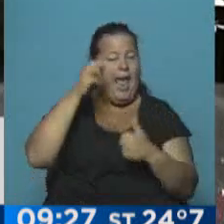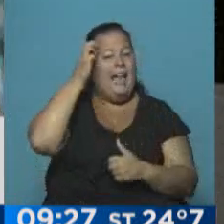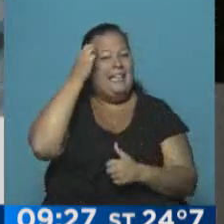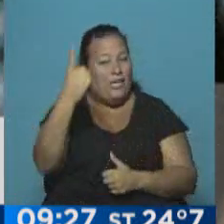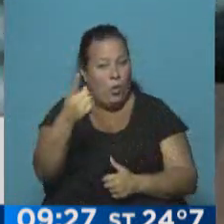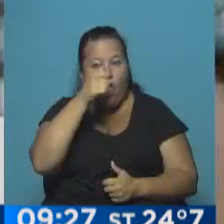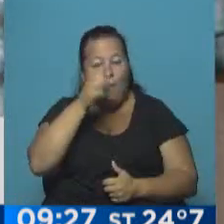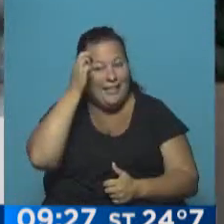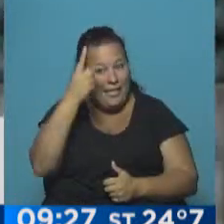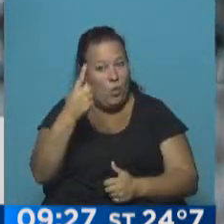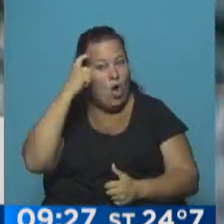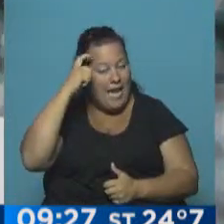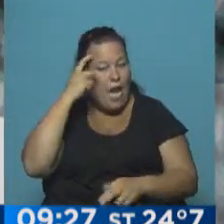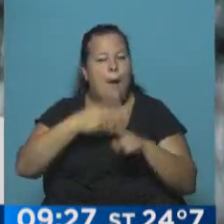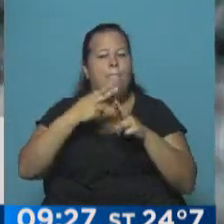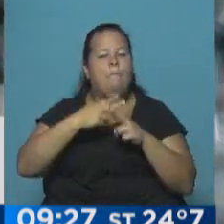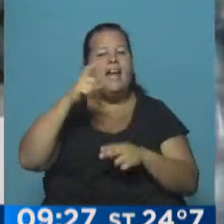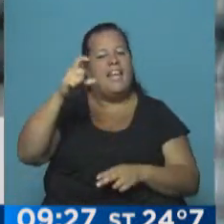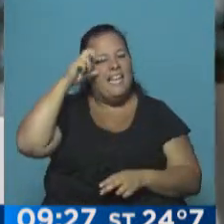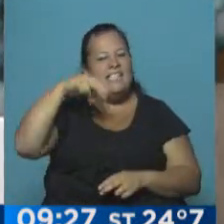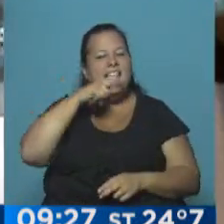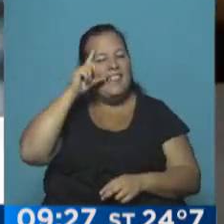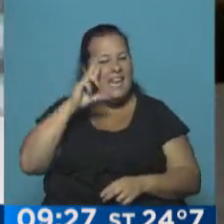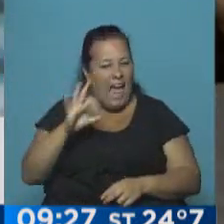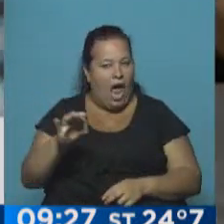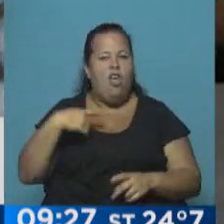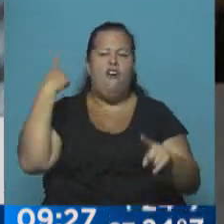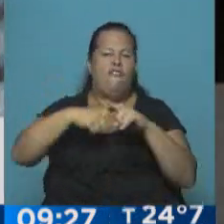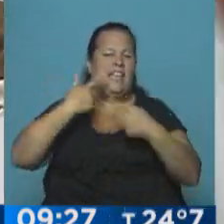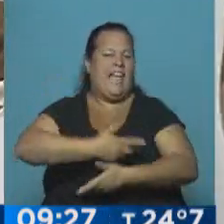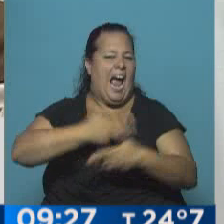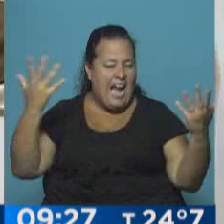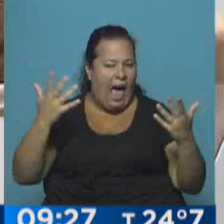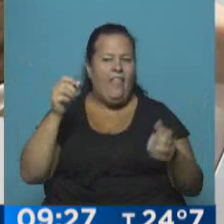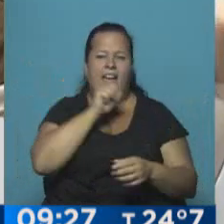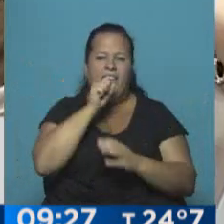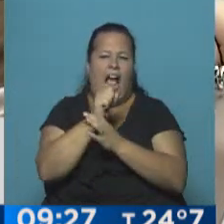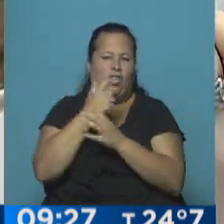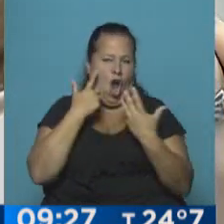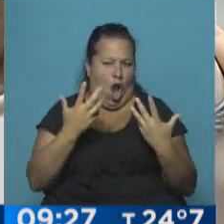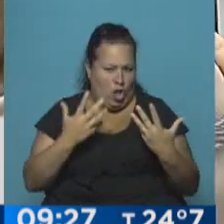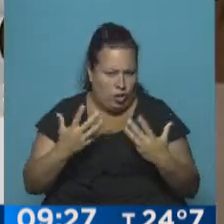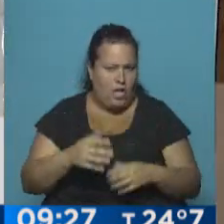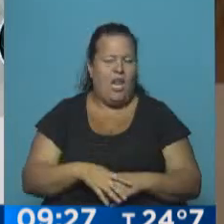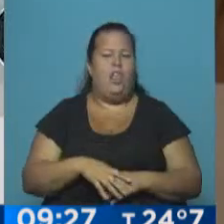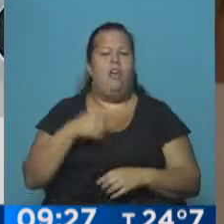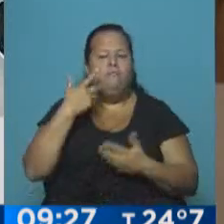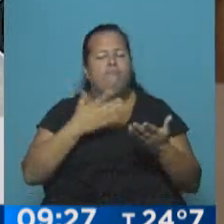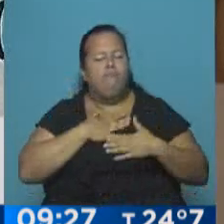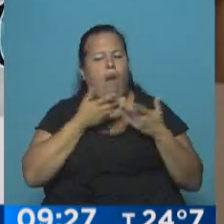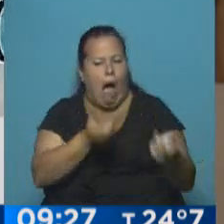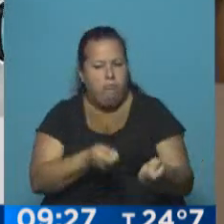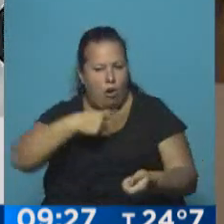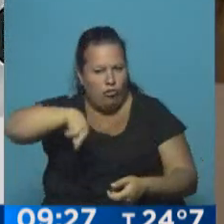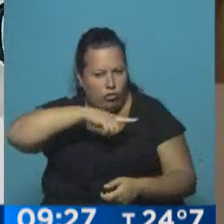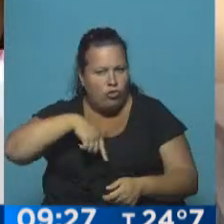31, el domingo 31 de enero en el Parque Centenario, haremos un enorme festival con artistas de renombre que se muestran solidarios con nuestra